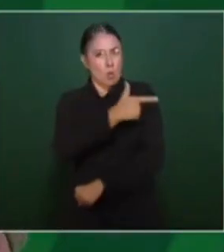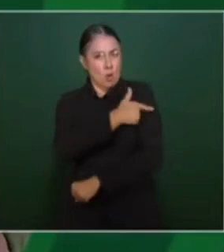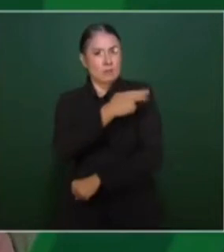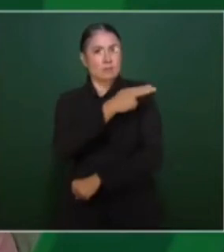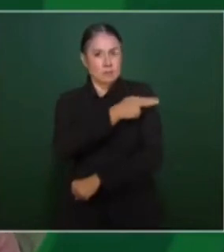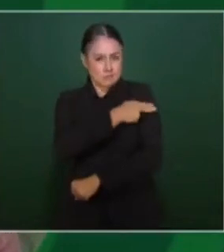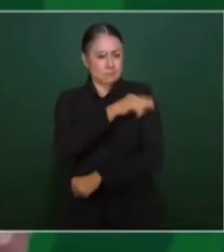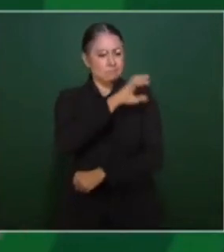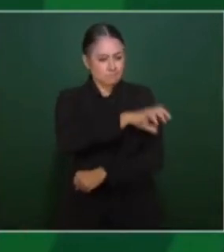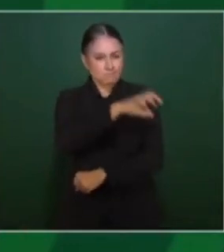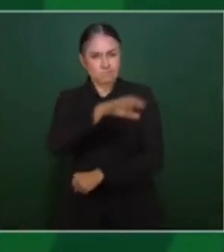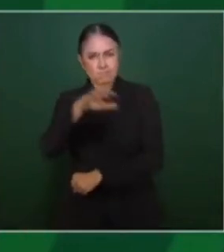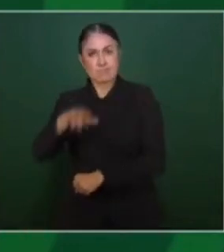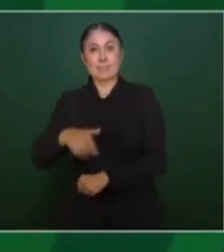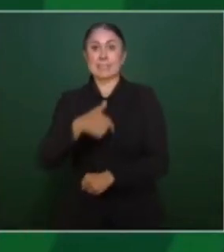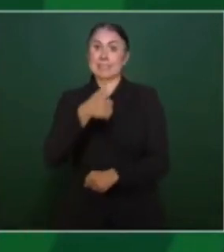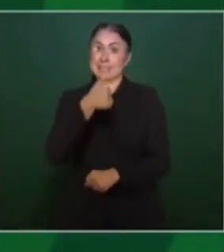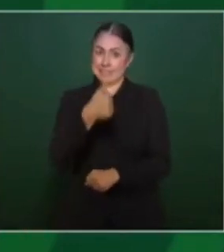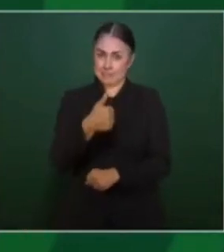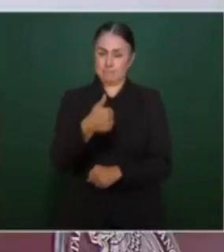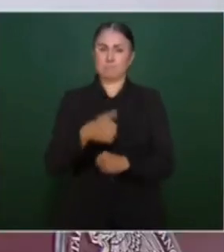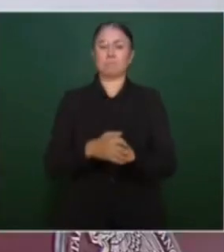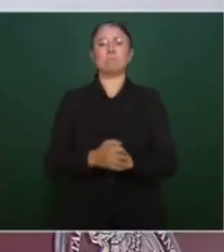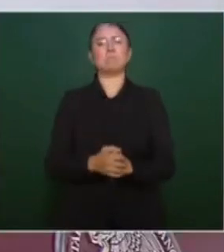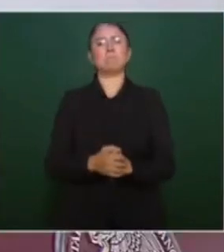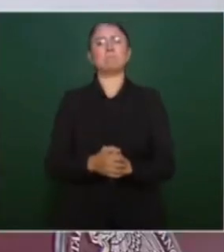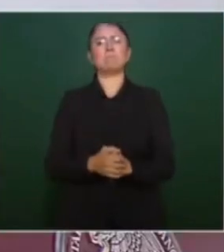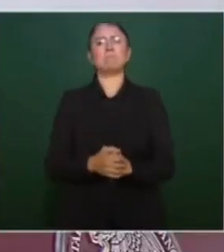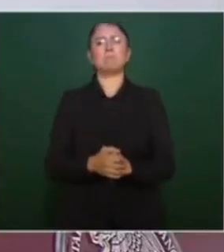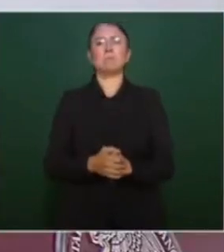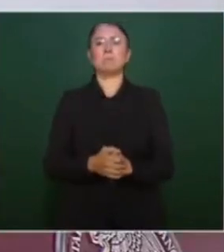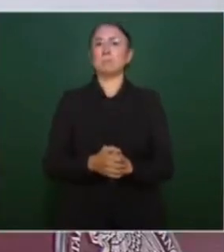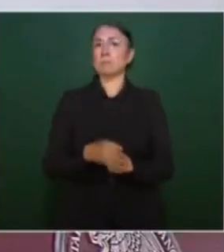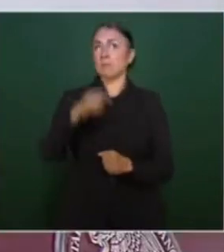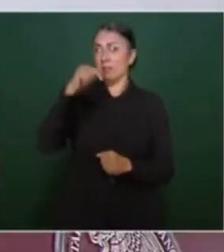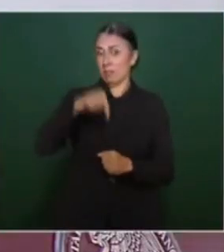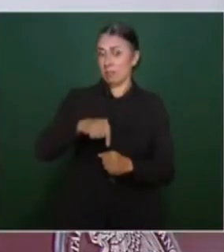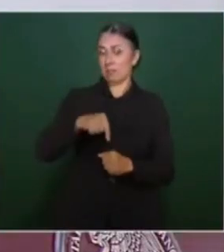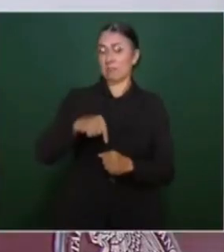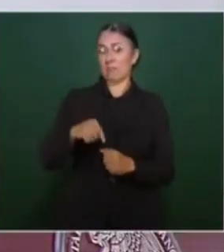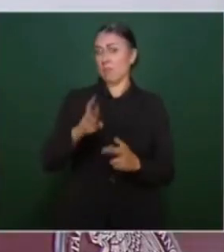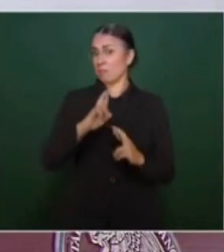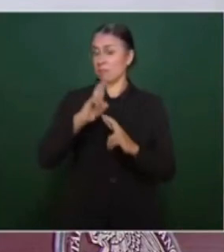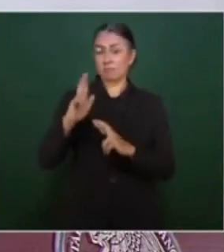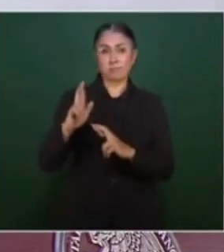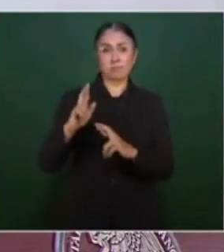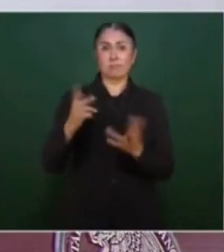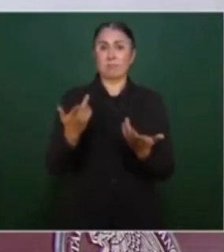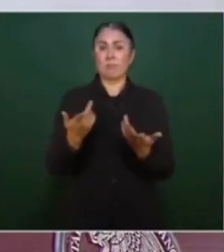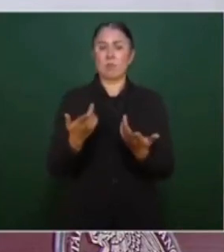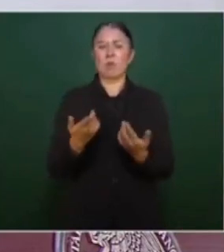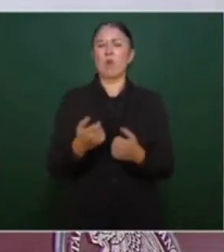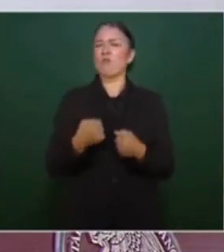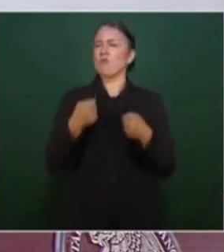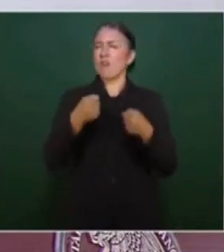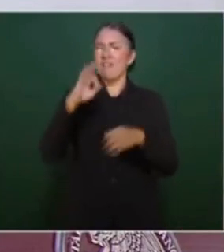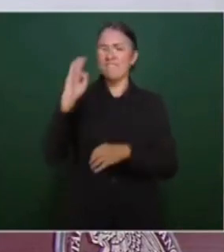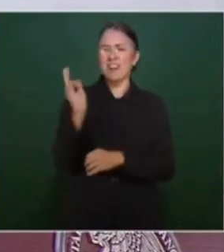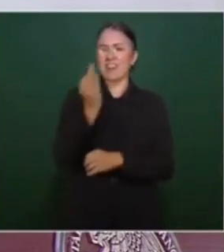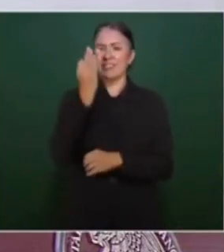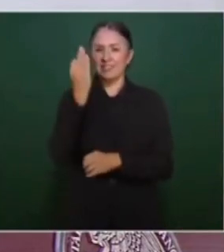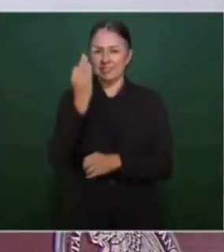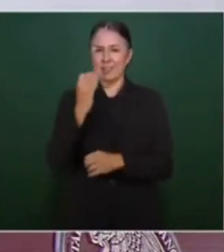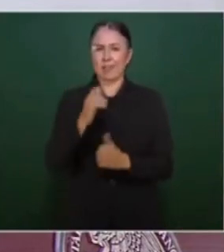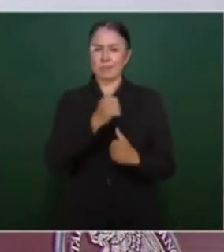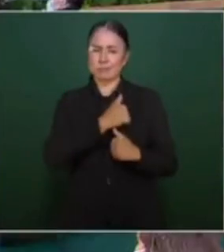Los resultados en el estado de Nayarit por parte de las fuerzas federales, mencionaré algunos de